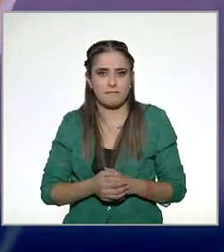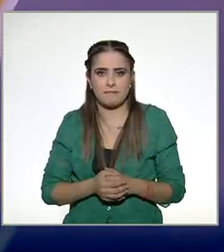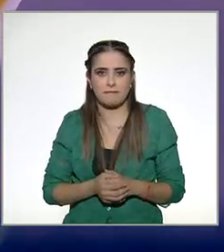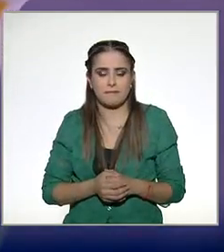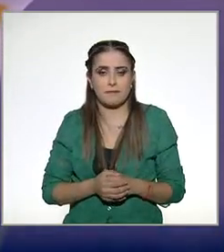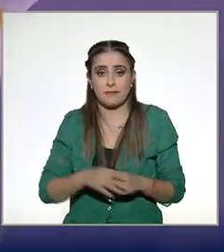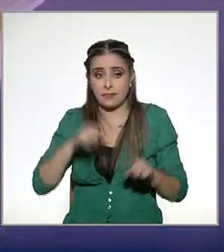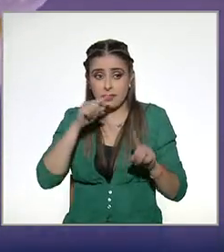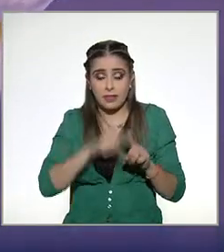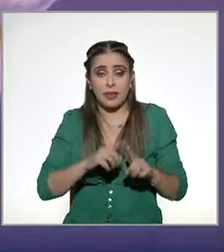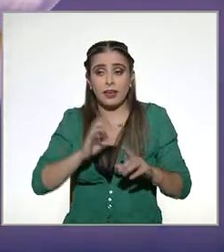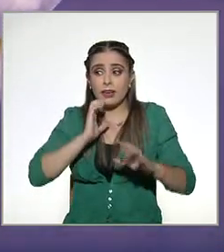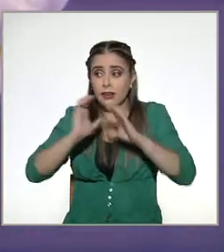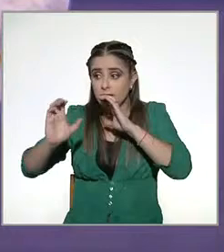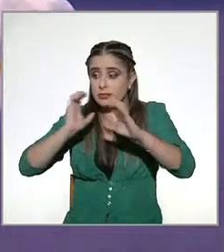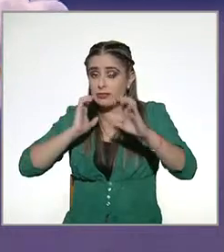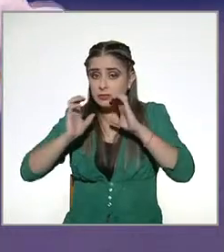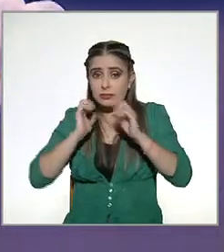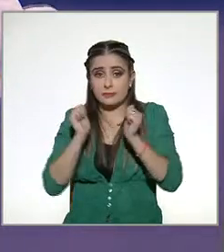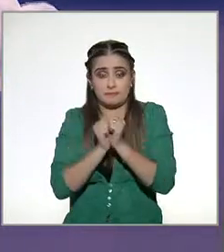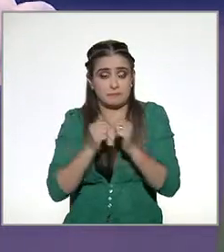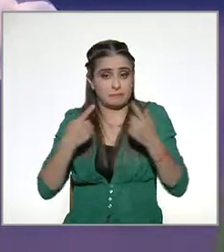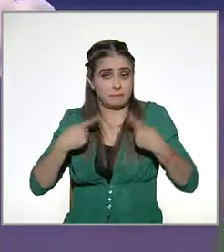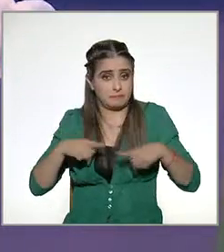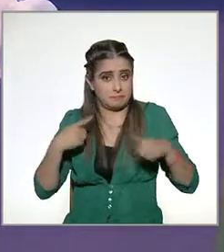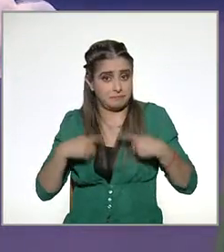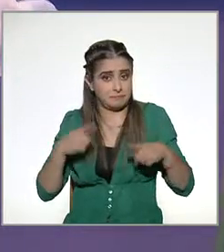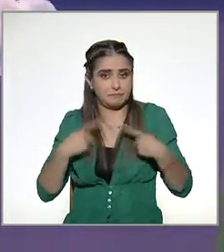comunicación con las personas, pues es lo más básica,